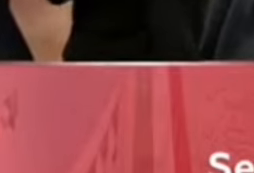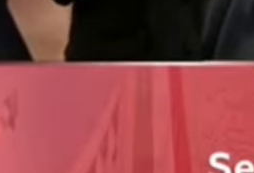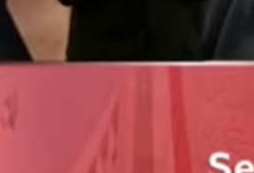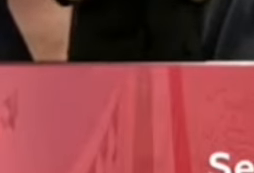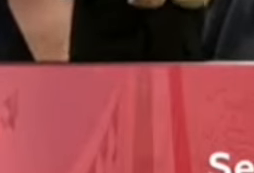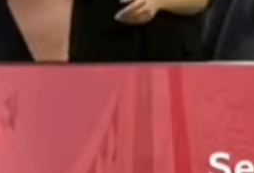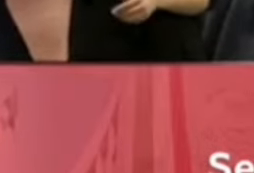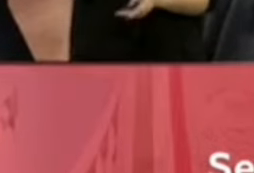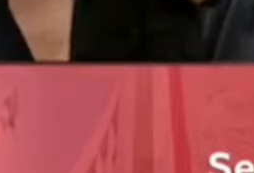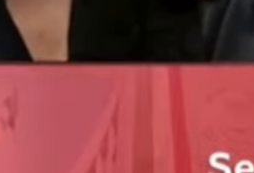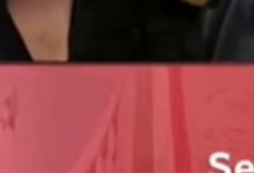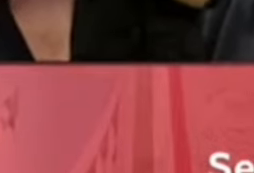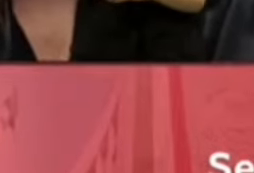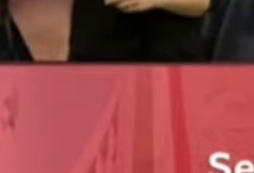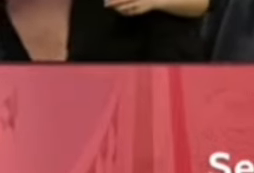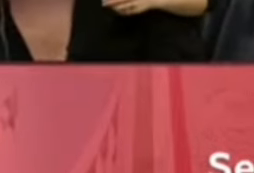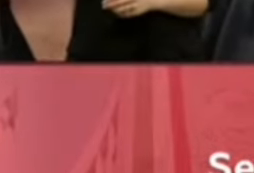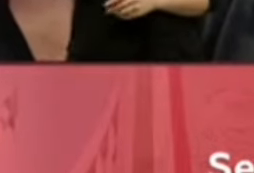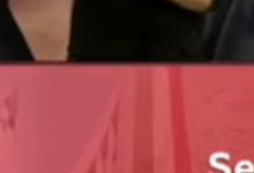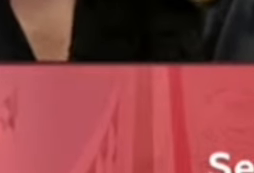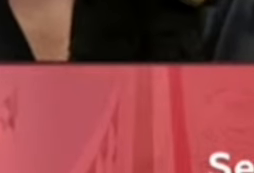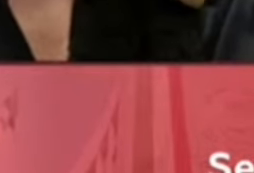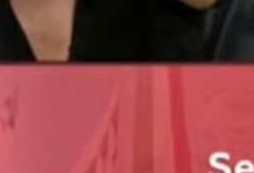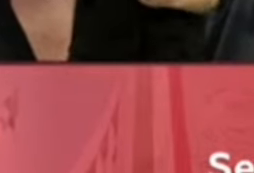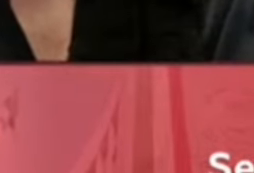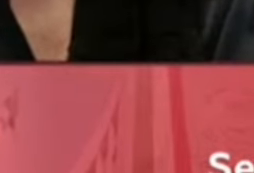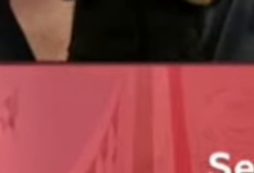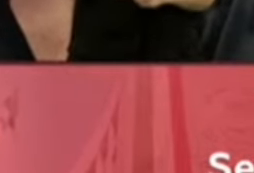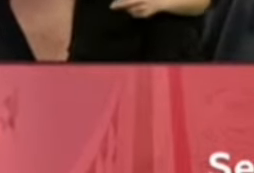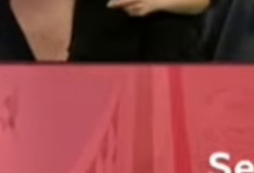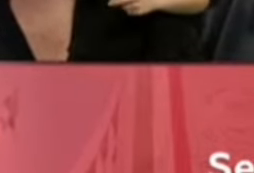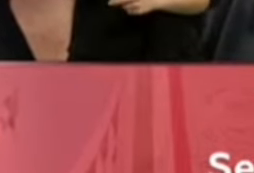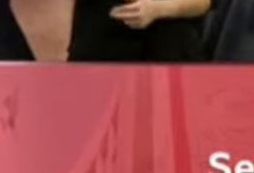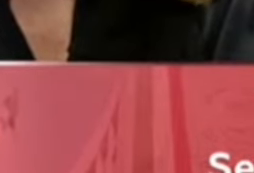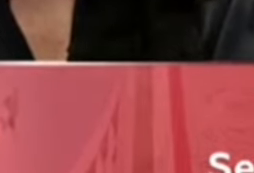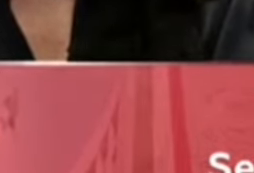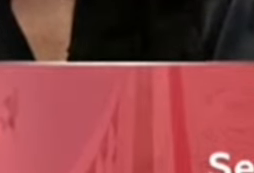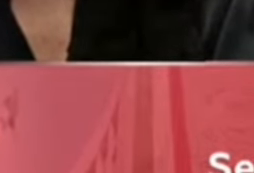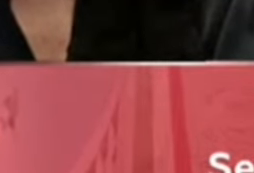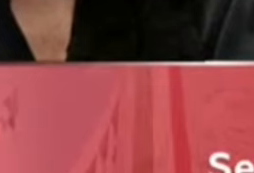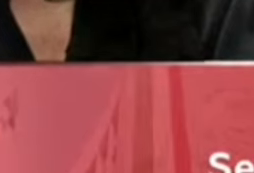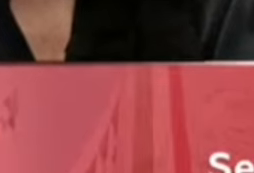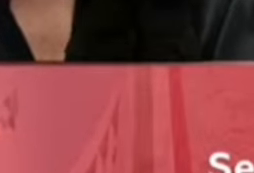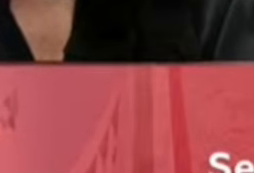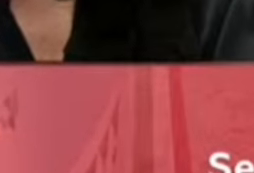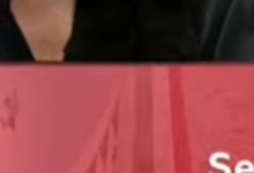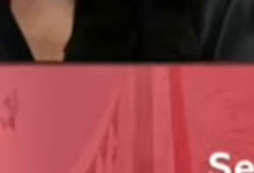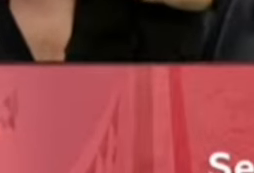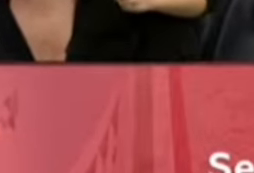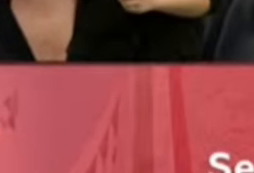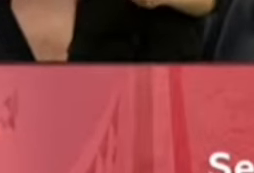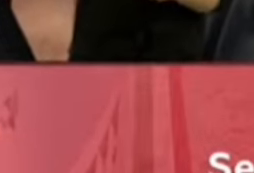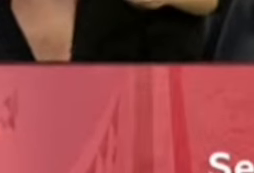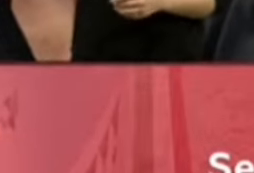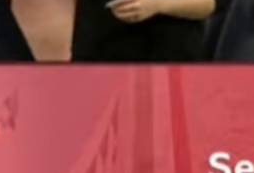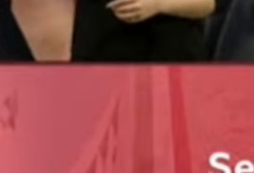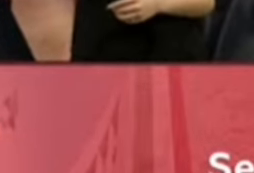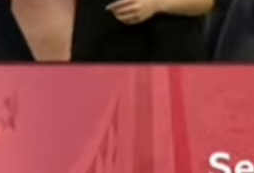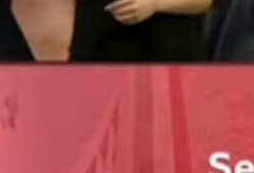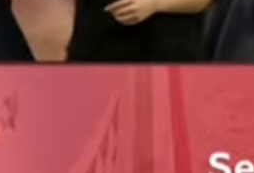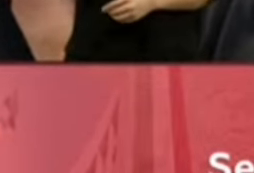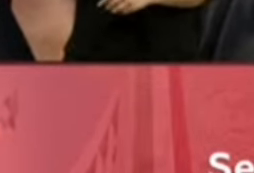quiere respeto y exige respeto, respétenos también a nosotros. Y cuando lo entrevisten, si hablan mal de una servidora, sea o no de